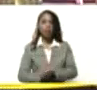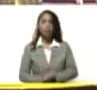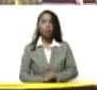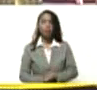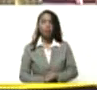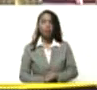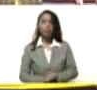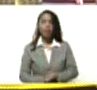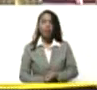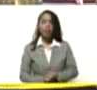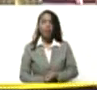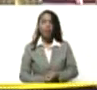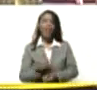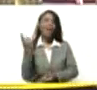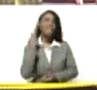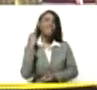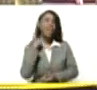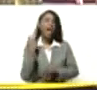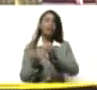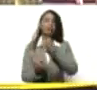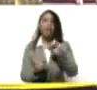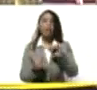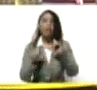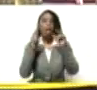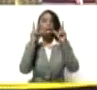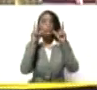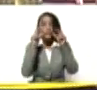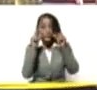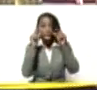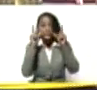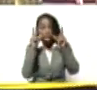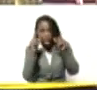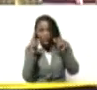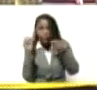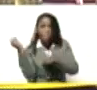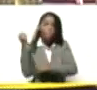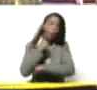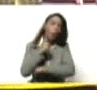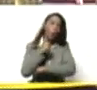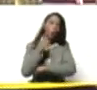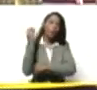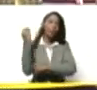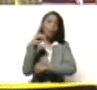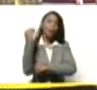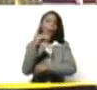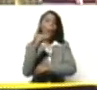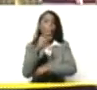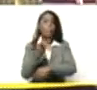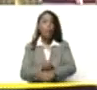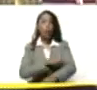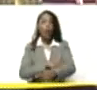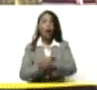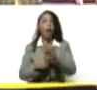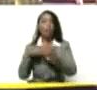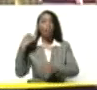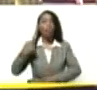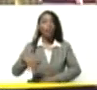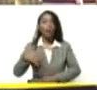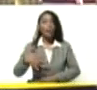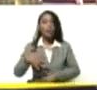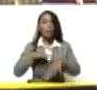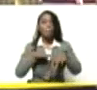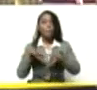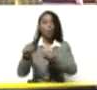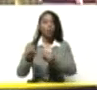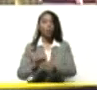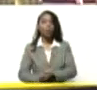de la vieja izquierda trasnochada y derrotada, que cada vez se parece más a la derecha proimperialista.